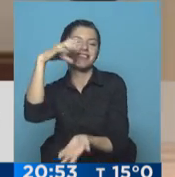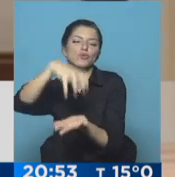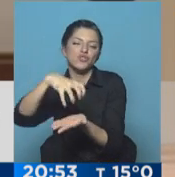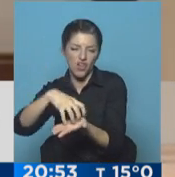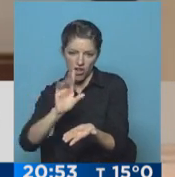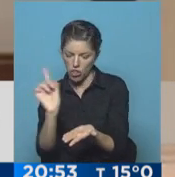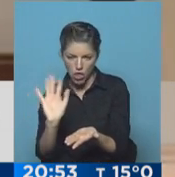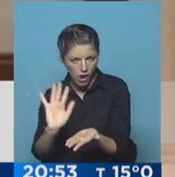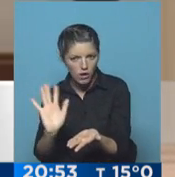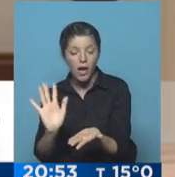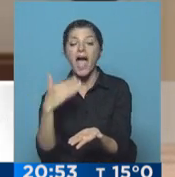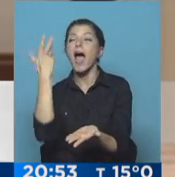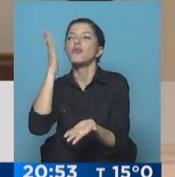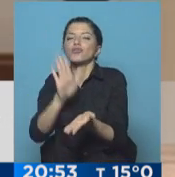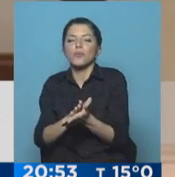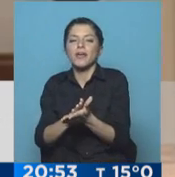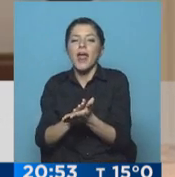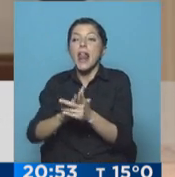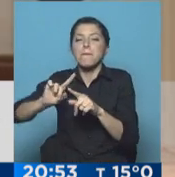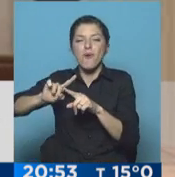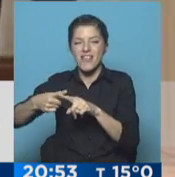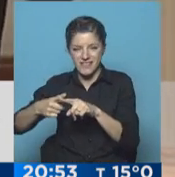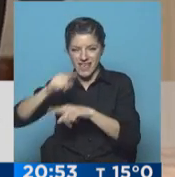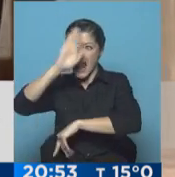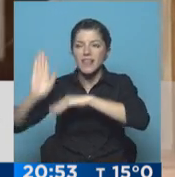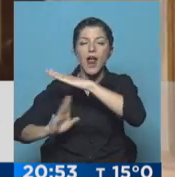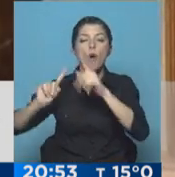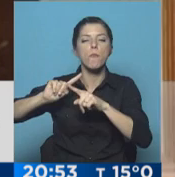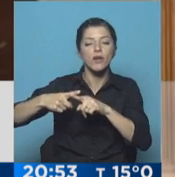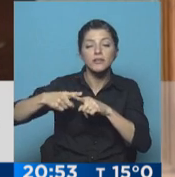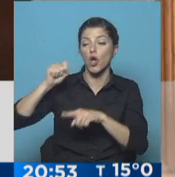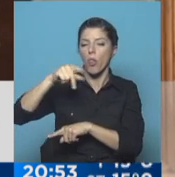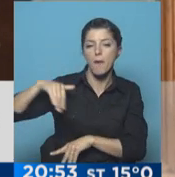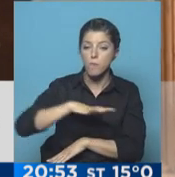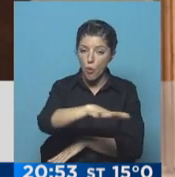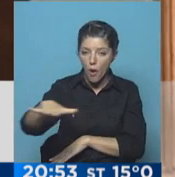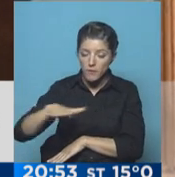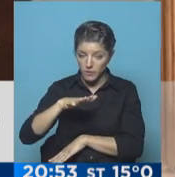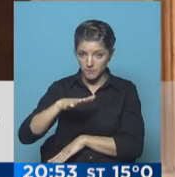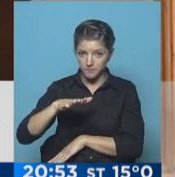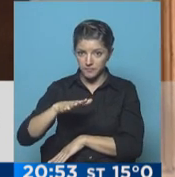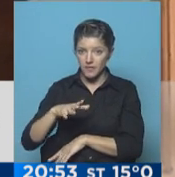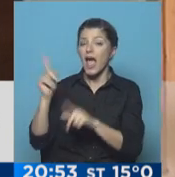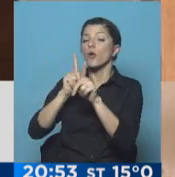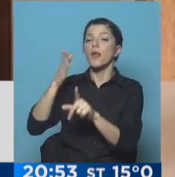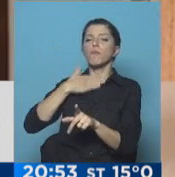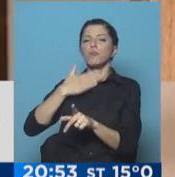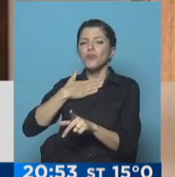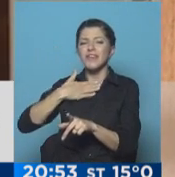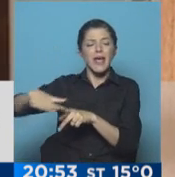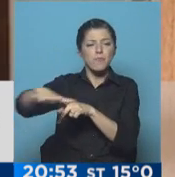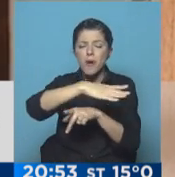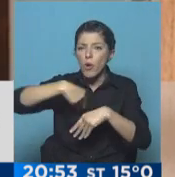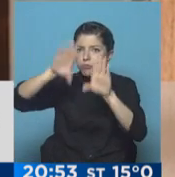lógicos, hablo de los liderazgos políticos y populares, de aquellas voces que son escuchadas por el